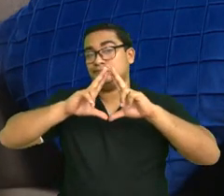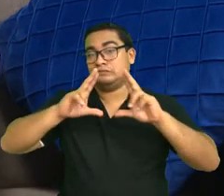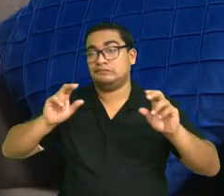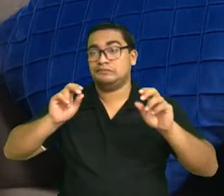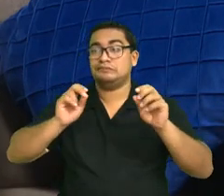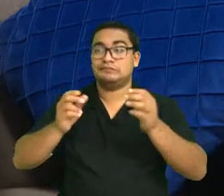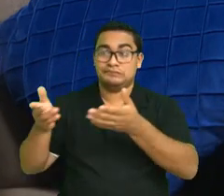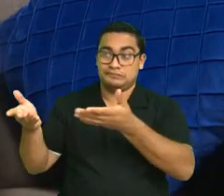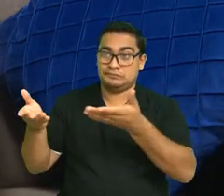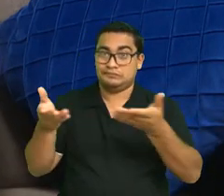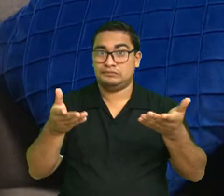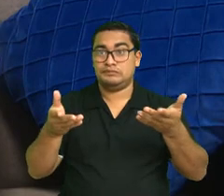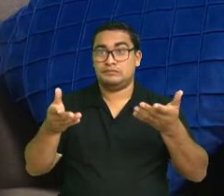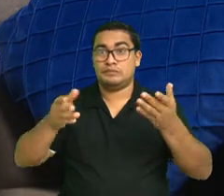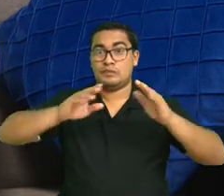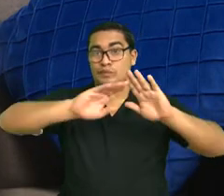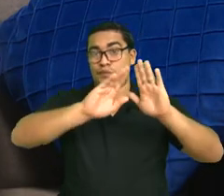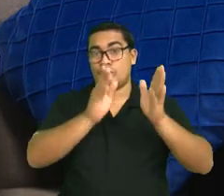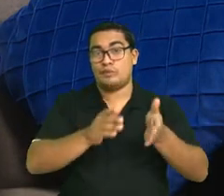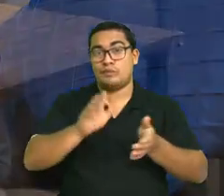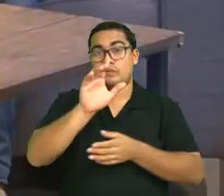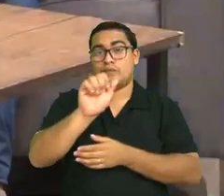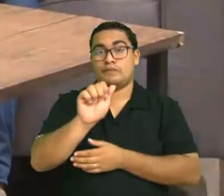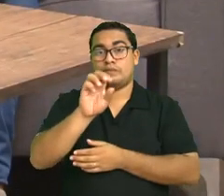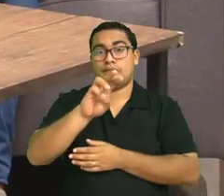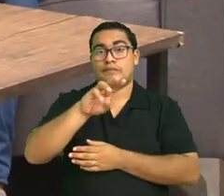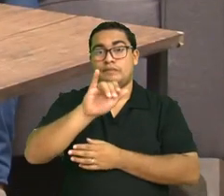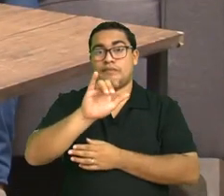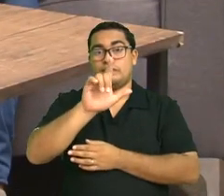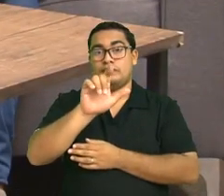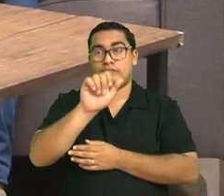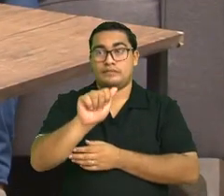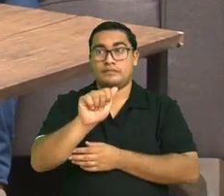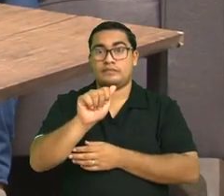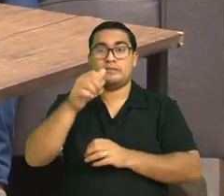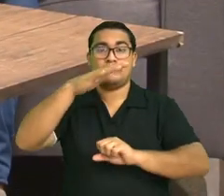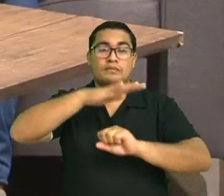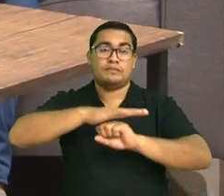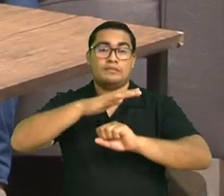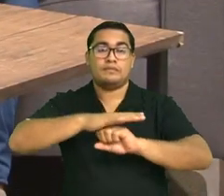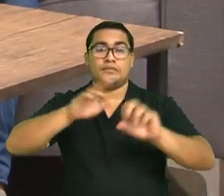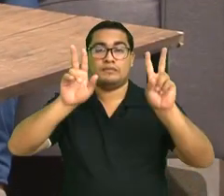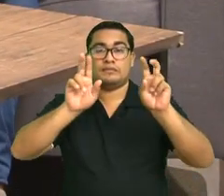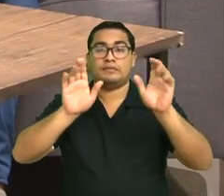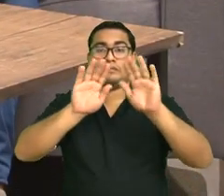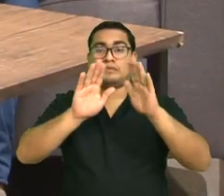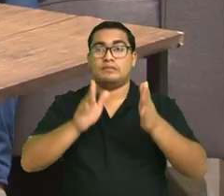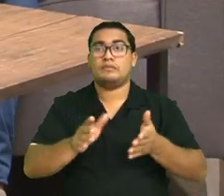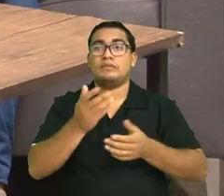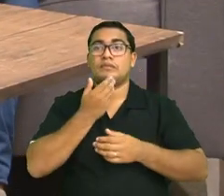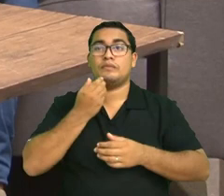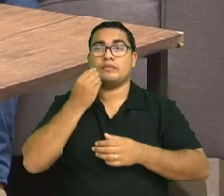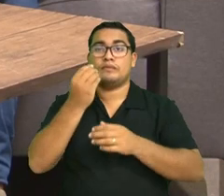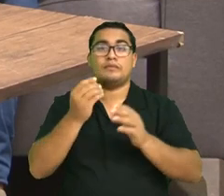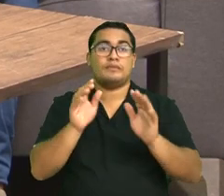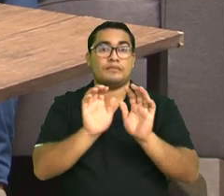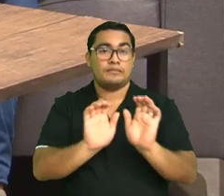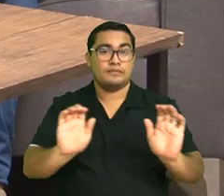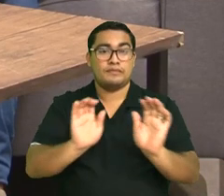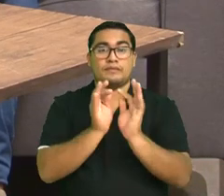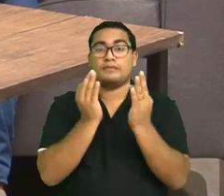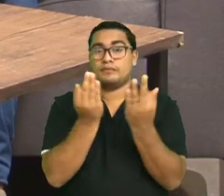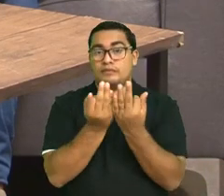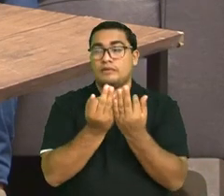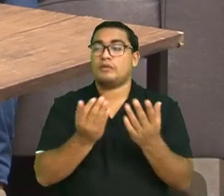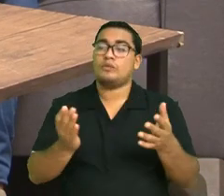acompañado. Con nosotros se encuentra la compañera Camila Mejía Rodríguez, integrante de la Comisión de Asuntos de la Mujer, Juventud, Niñez y Familia, y junto a ella